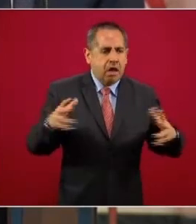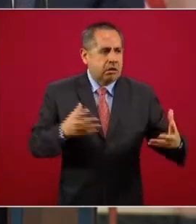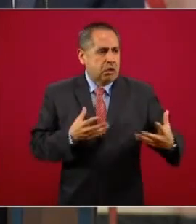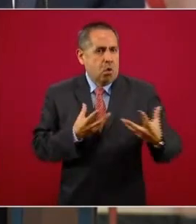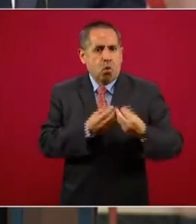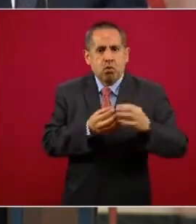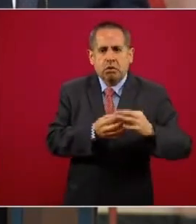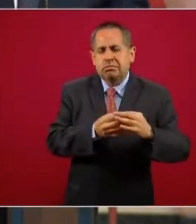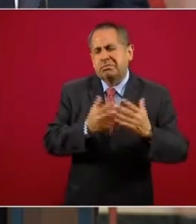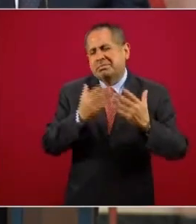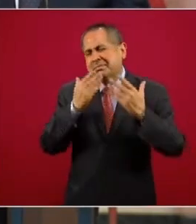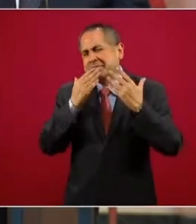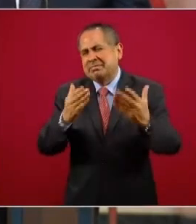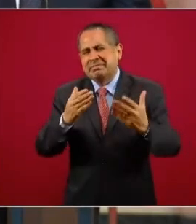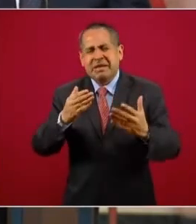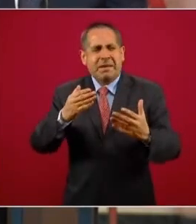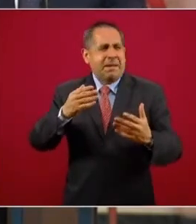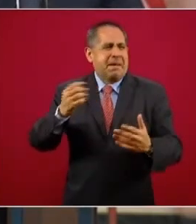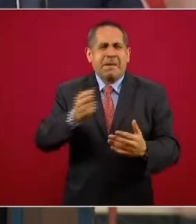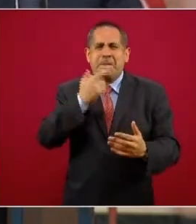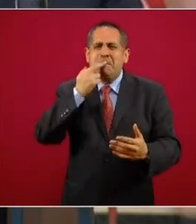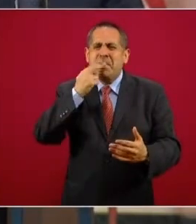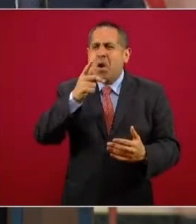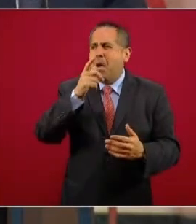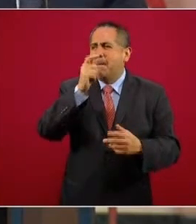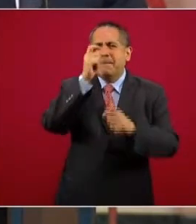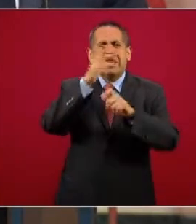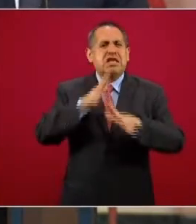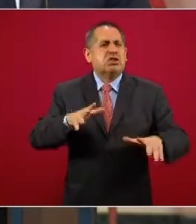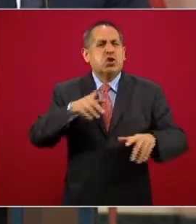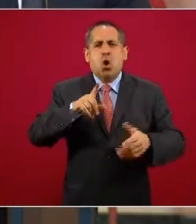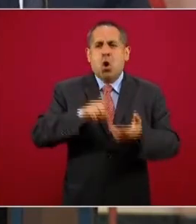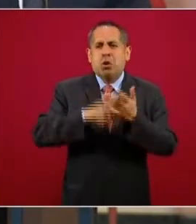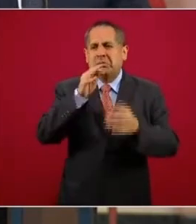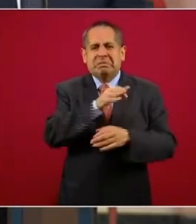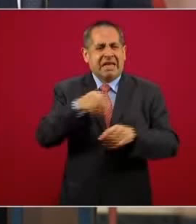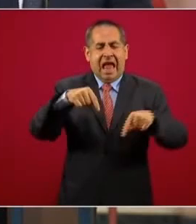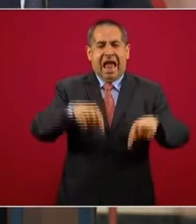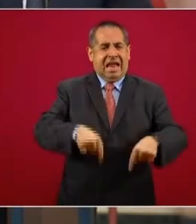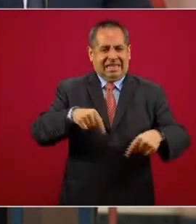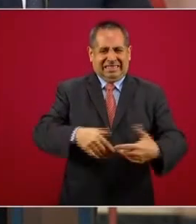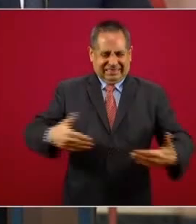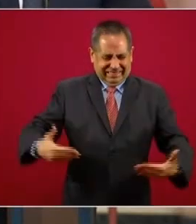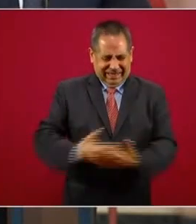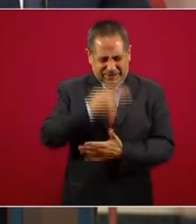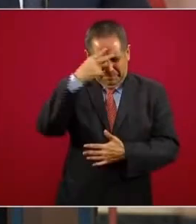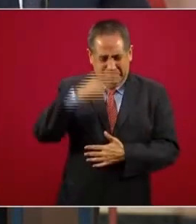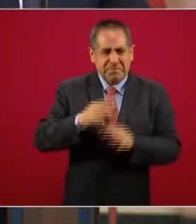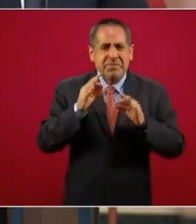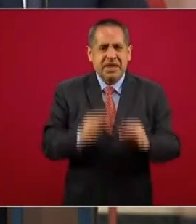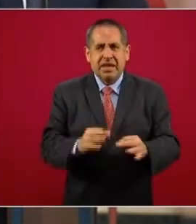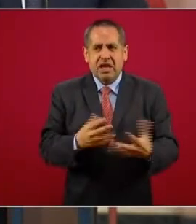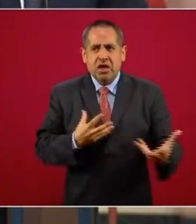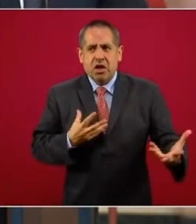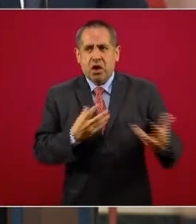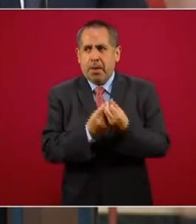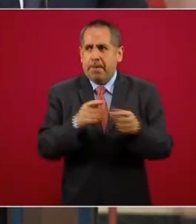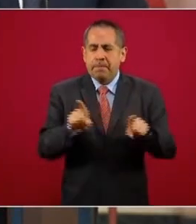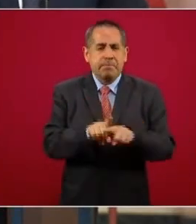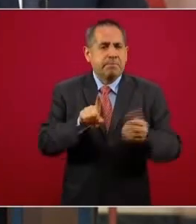las personas más bendecidas y talentosas del mundo solo tiene que ver con los pueblos